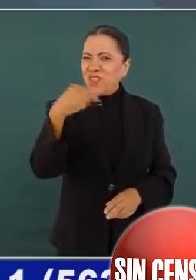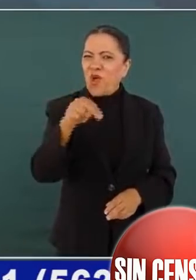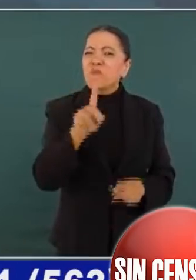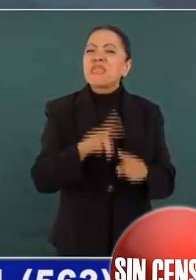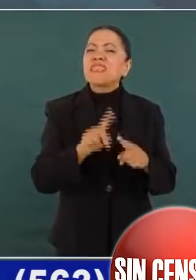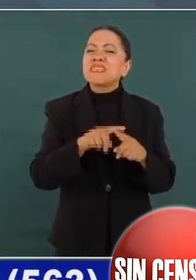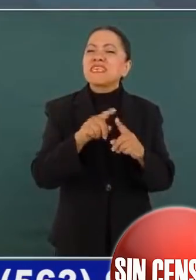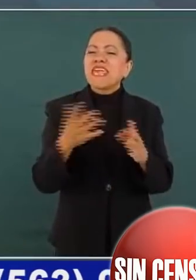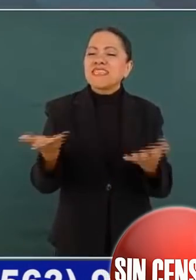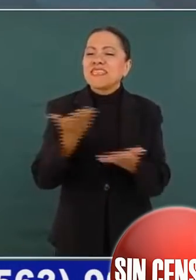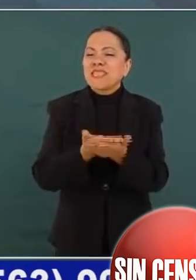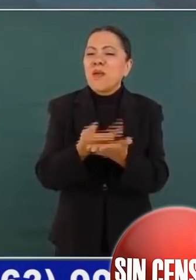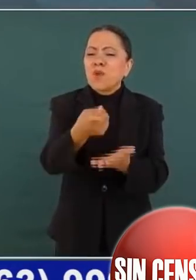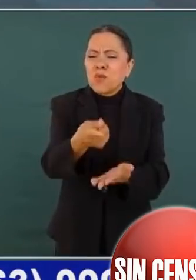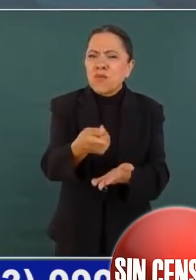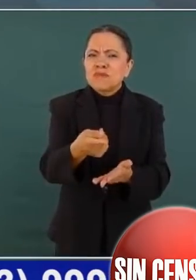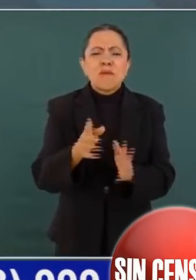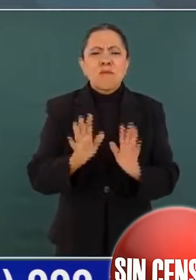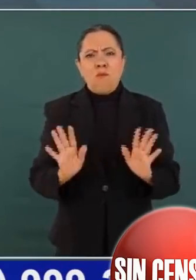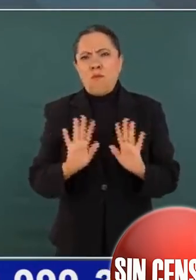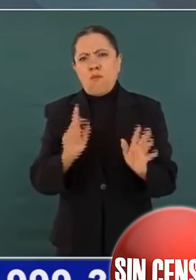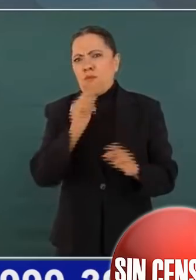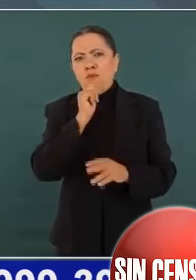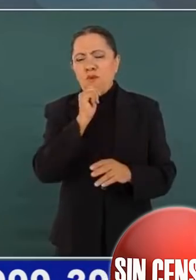cultura indígena.